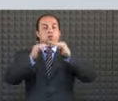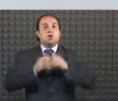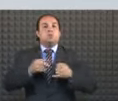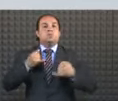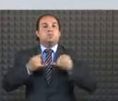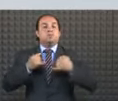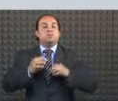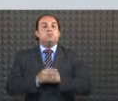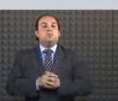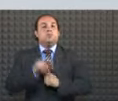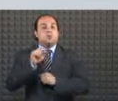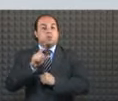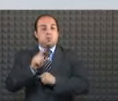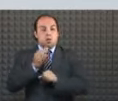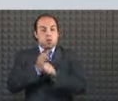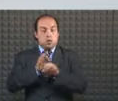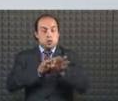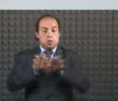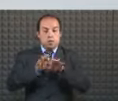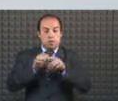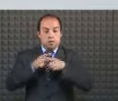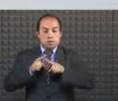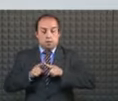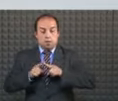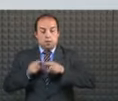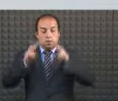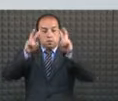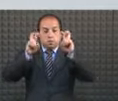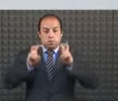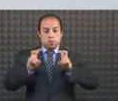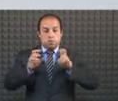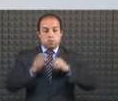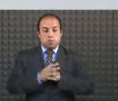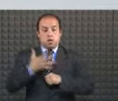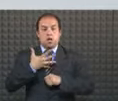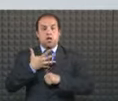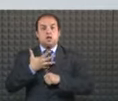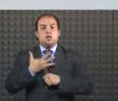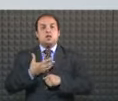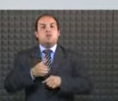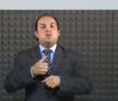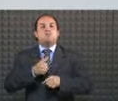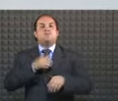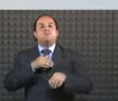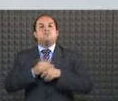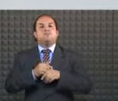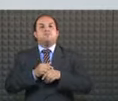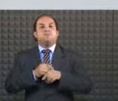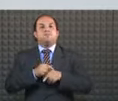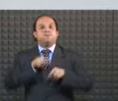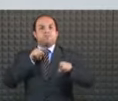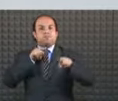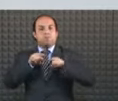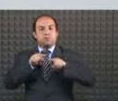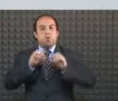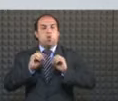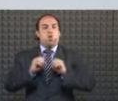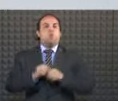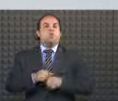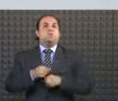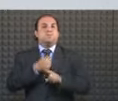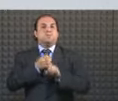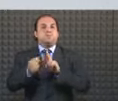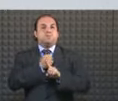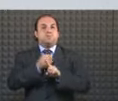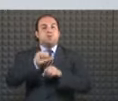este caso, estamos trabajando en los otros casos en donde hubo tortura, pero también todas las otras condiciones que mencionó el presidente de